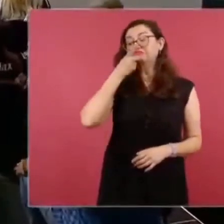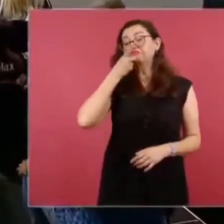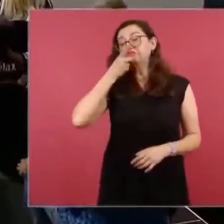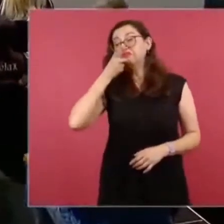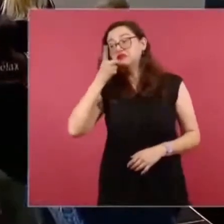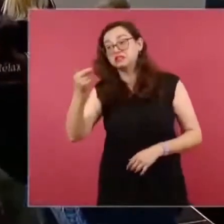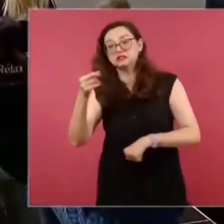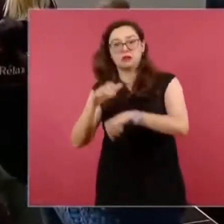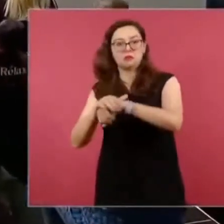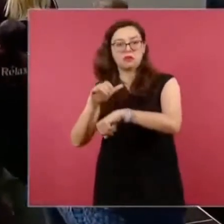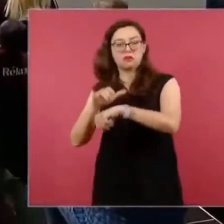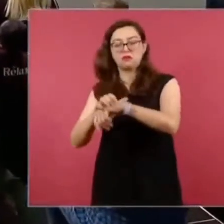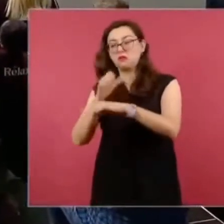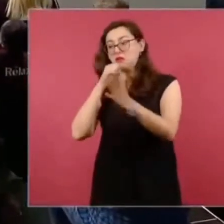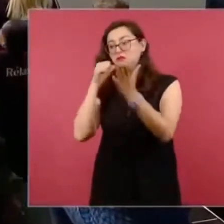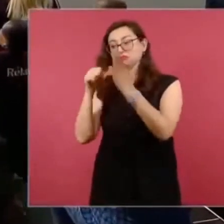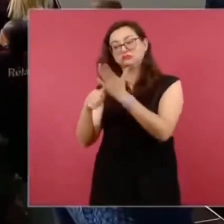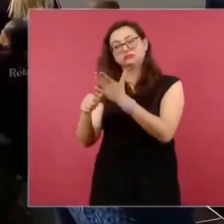1876